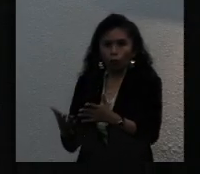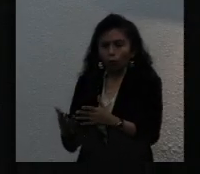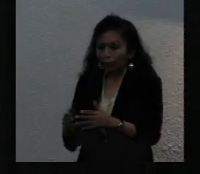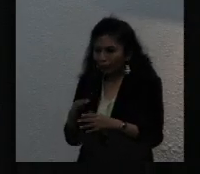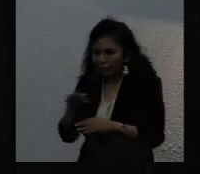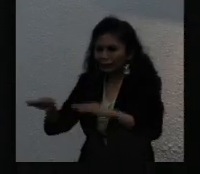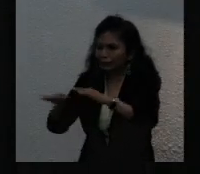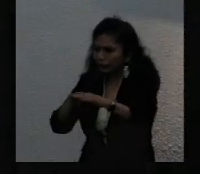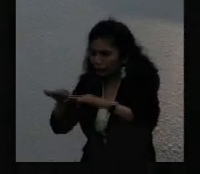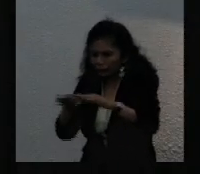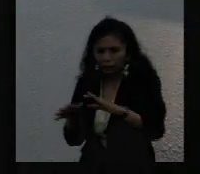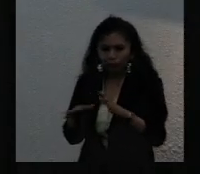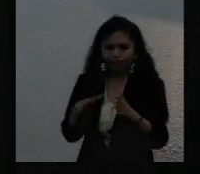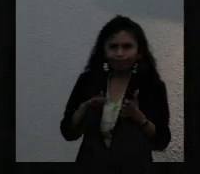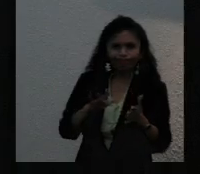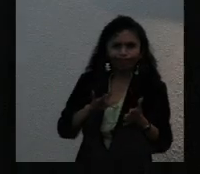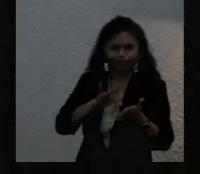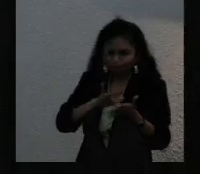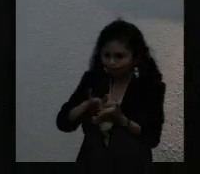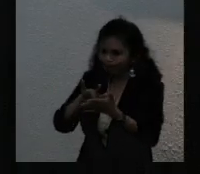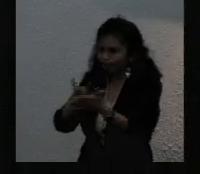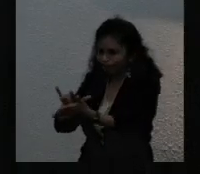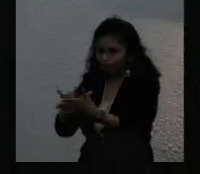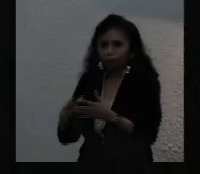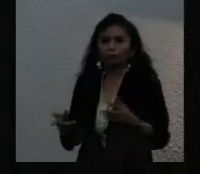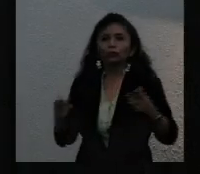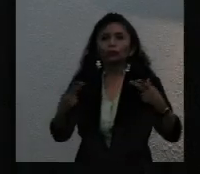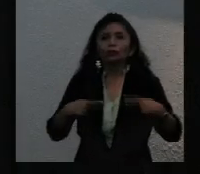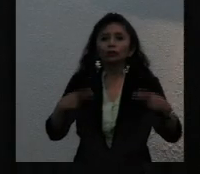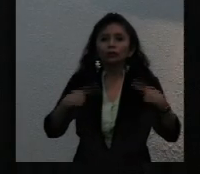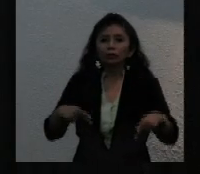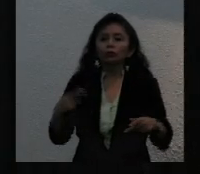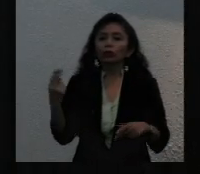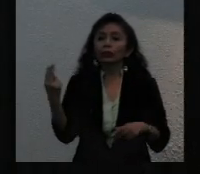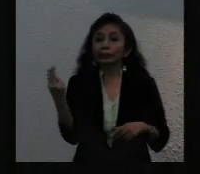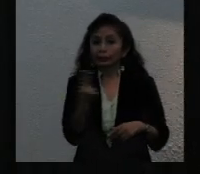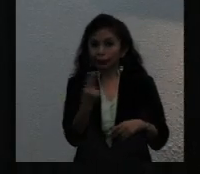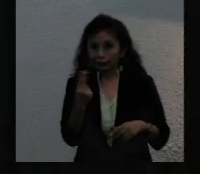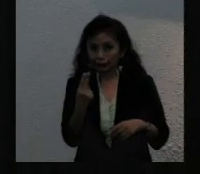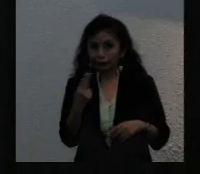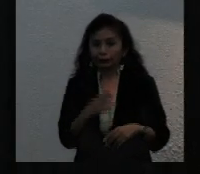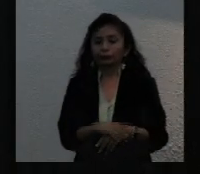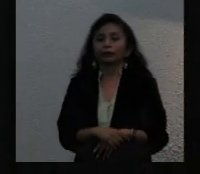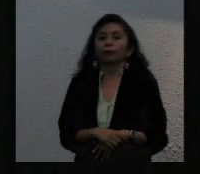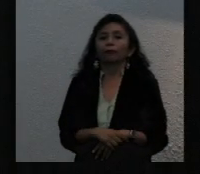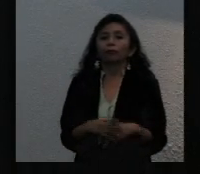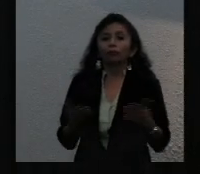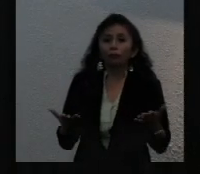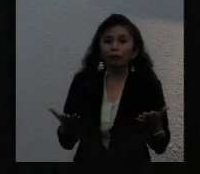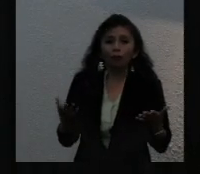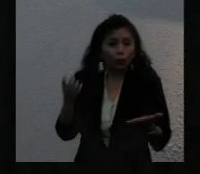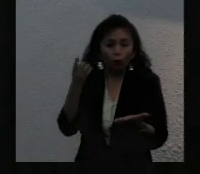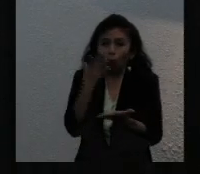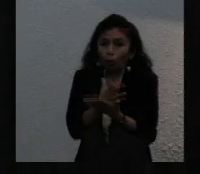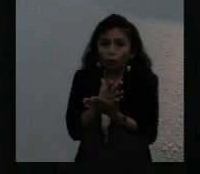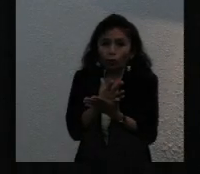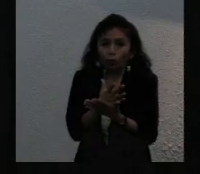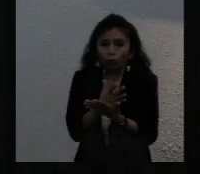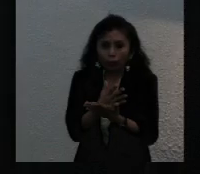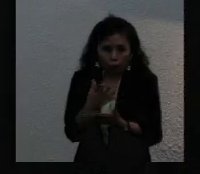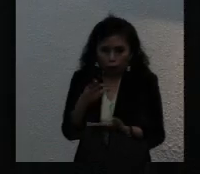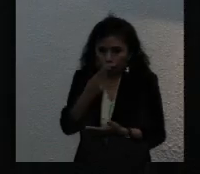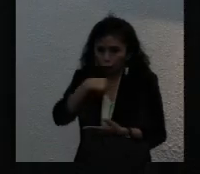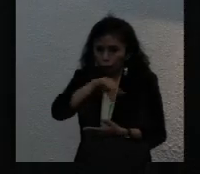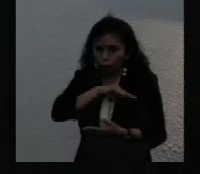recorrer el territorio y estar ahí donde las y los quintanarroenses nos requieren, no solo por ser nuestro